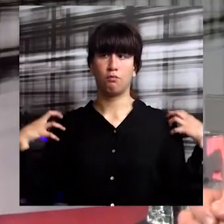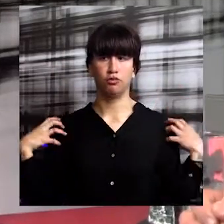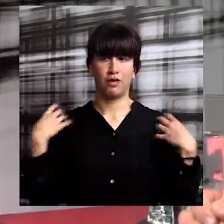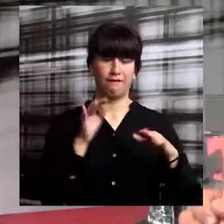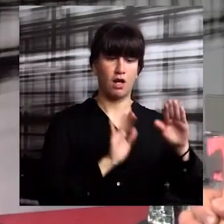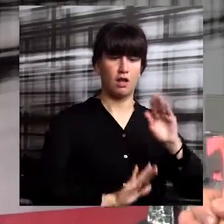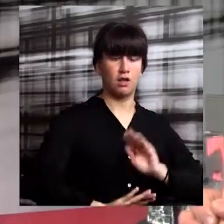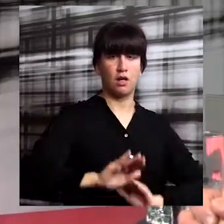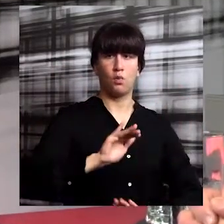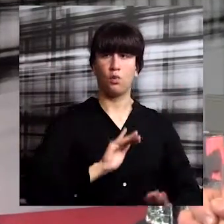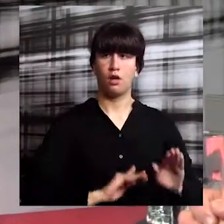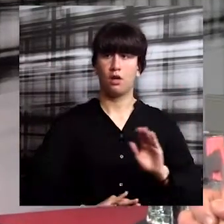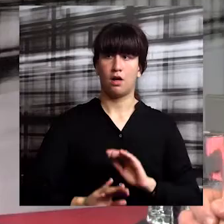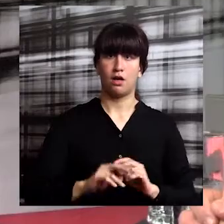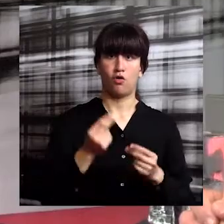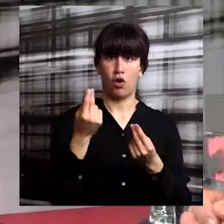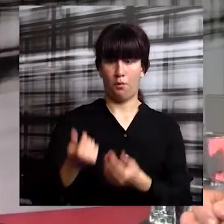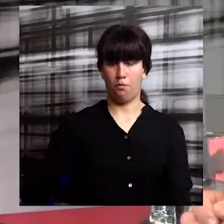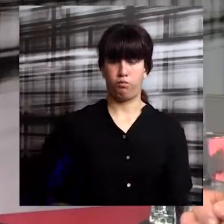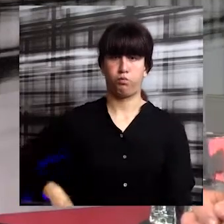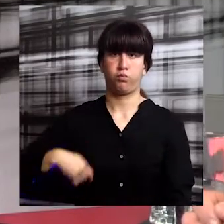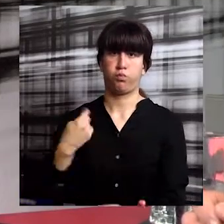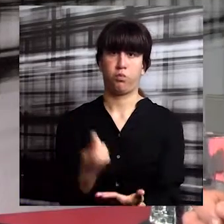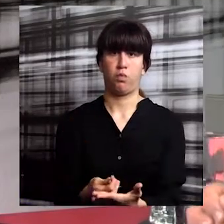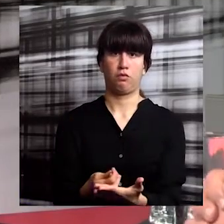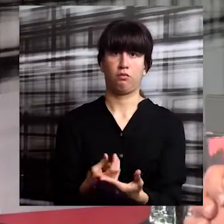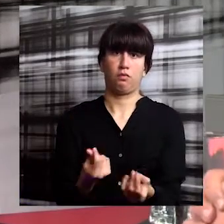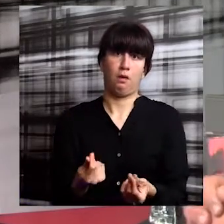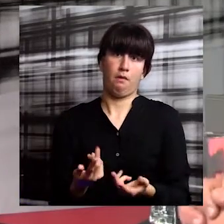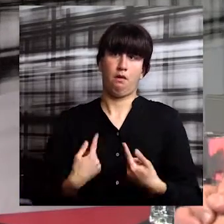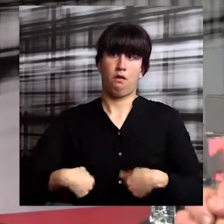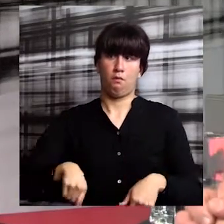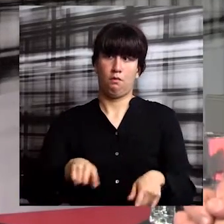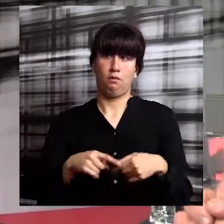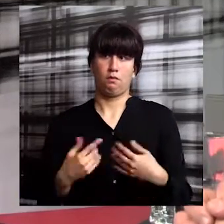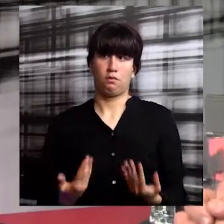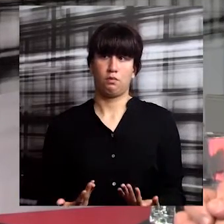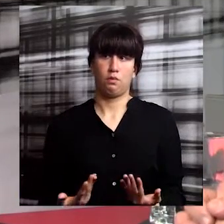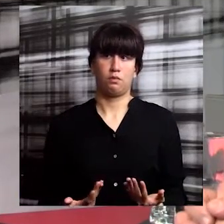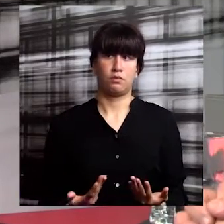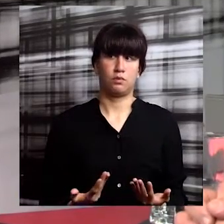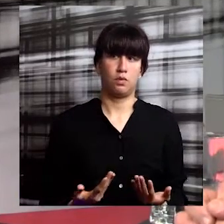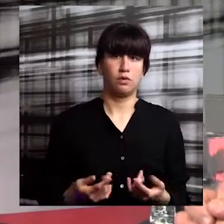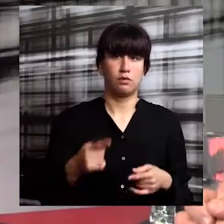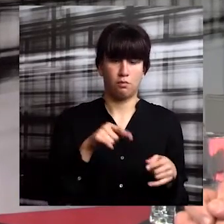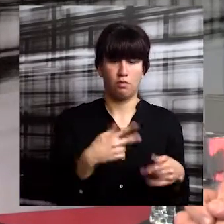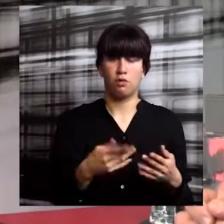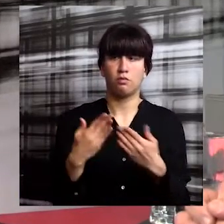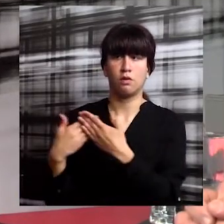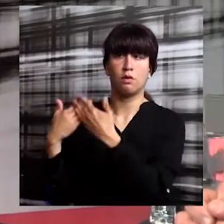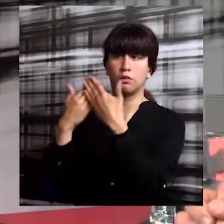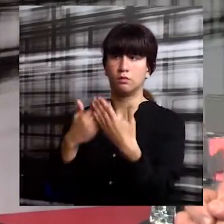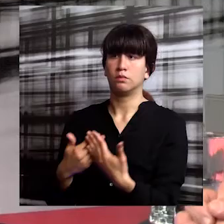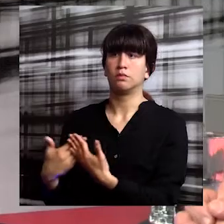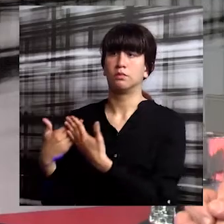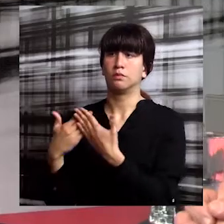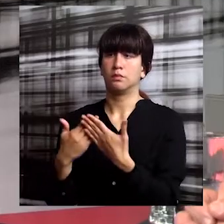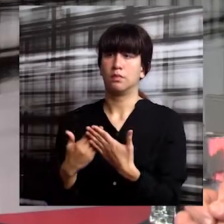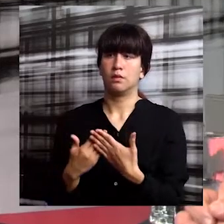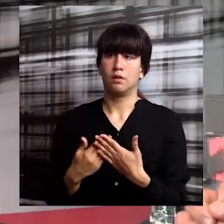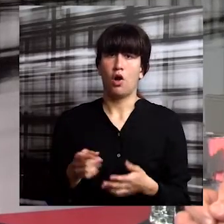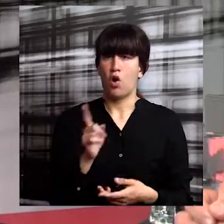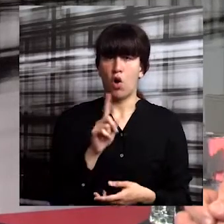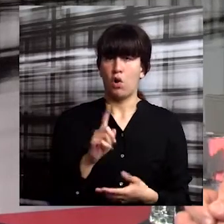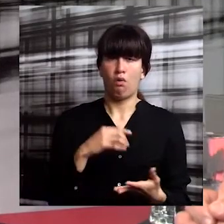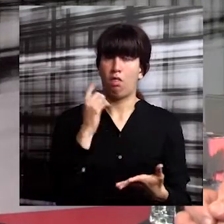los impuestos que pagamos todos los chilenos. No puede gastar la plata o despilfarrarla, y tuvo que hacer un estudio, no solo de ingeniería, sino una evaluación económica del